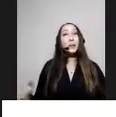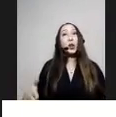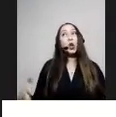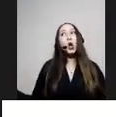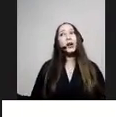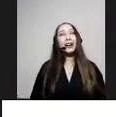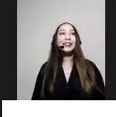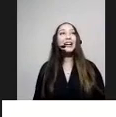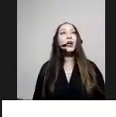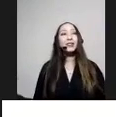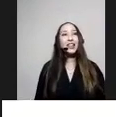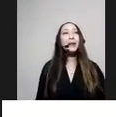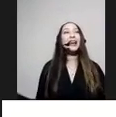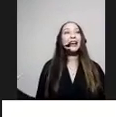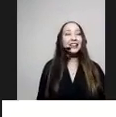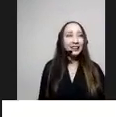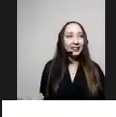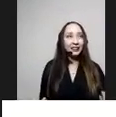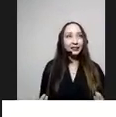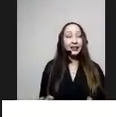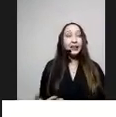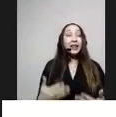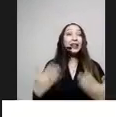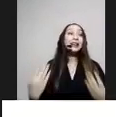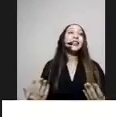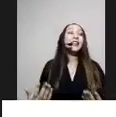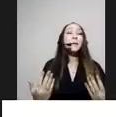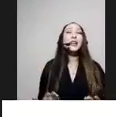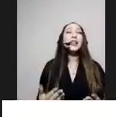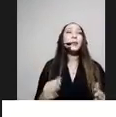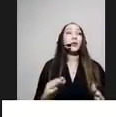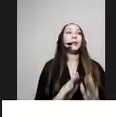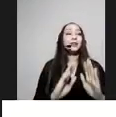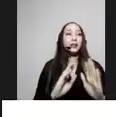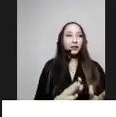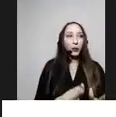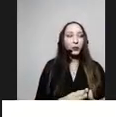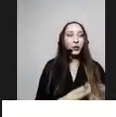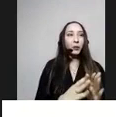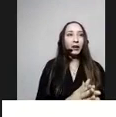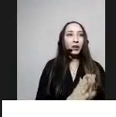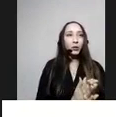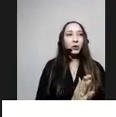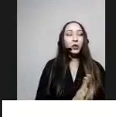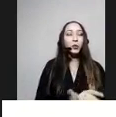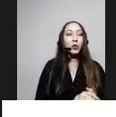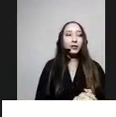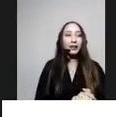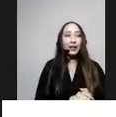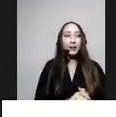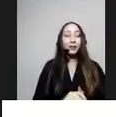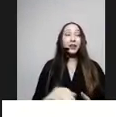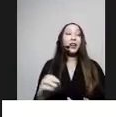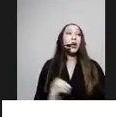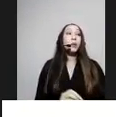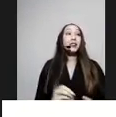se prolonga, genera lo que se llama la cadena del estrés. Y el estrés empieza por la percepción, tal como lo dice la